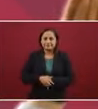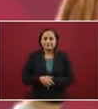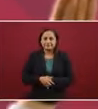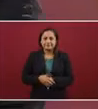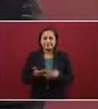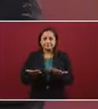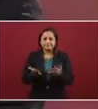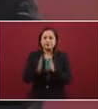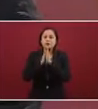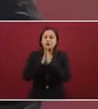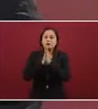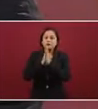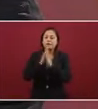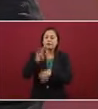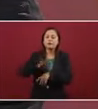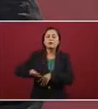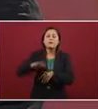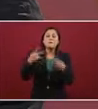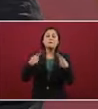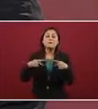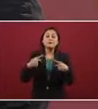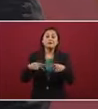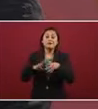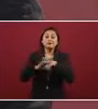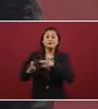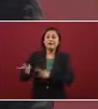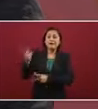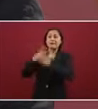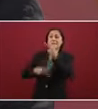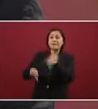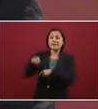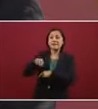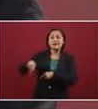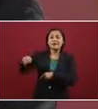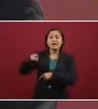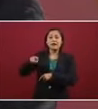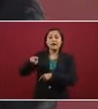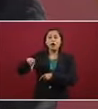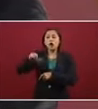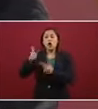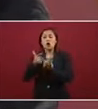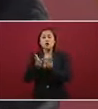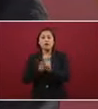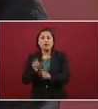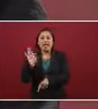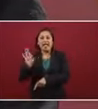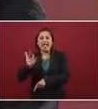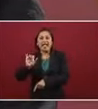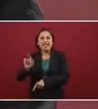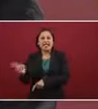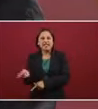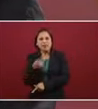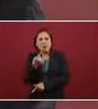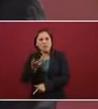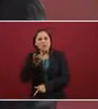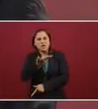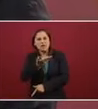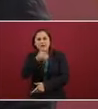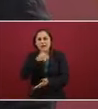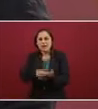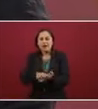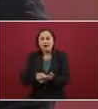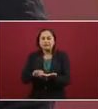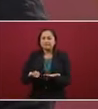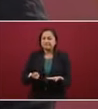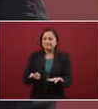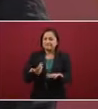engañar, repito, manipular por estos señores que se dedican a